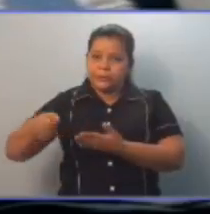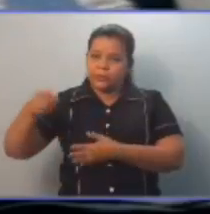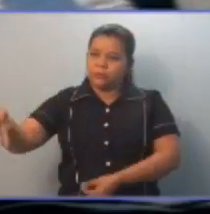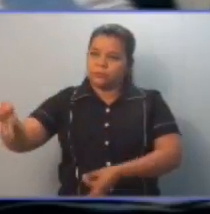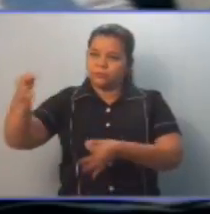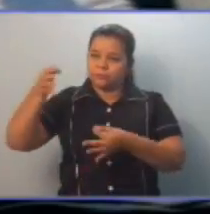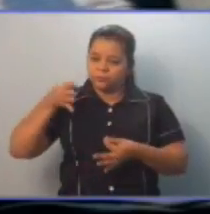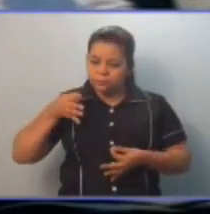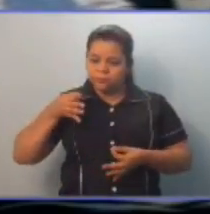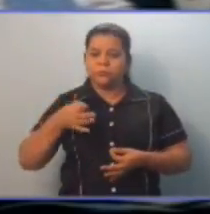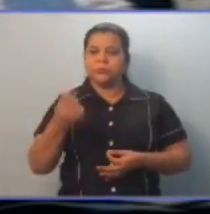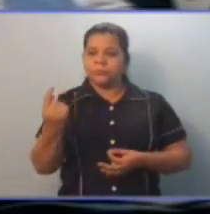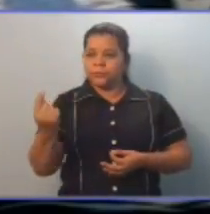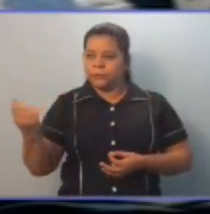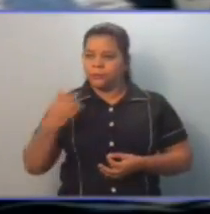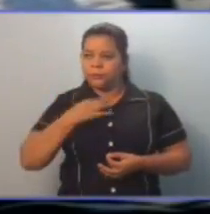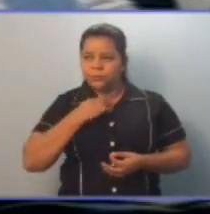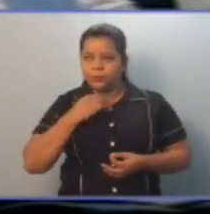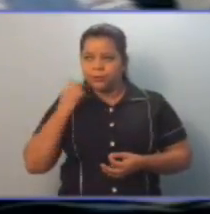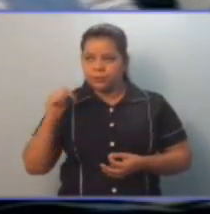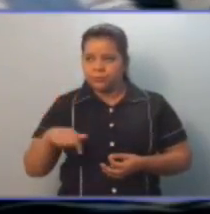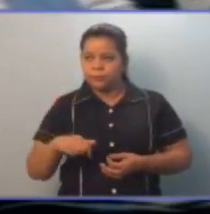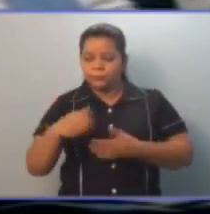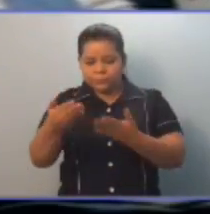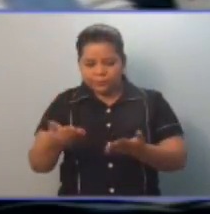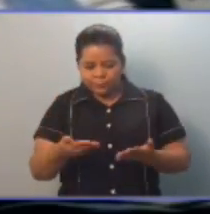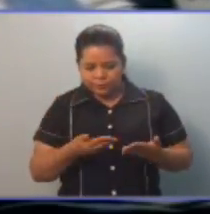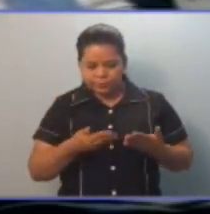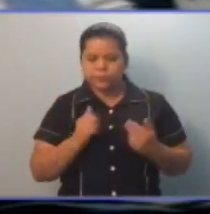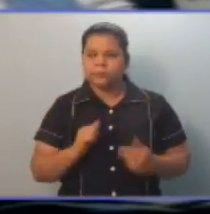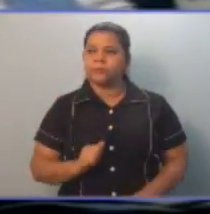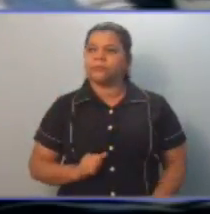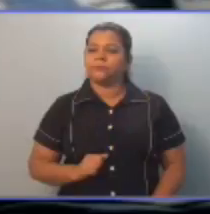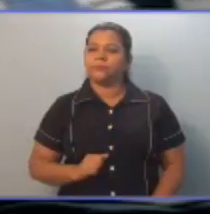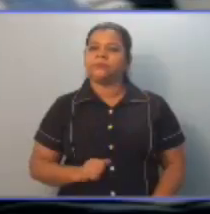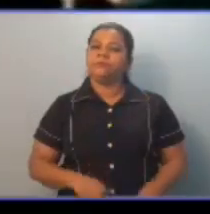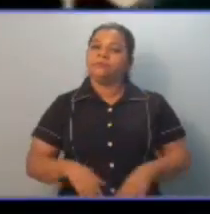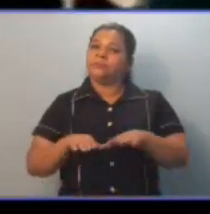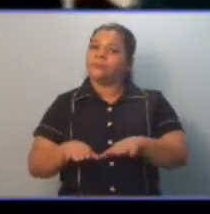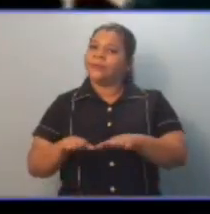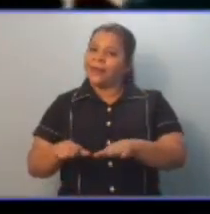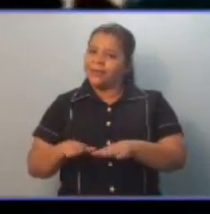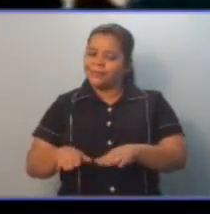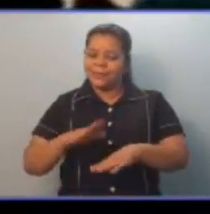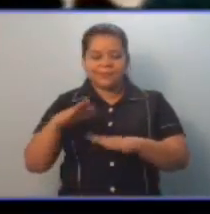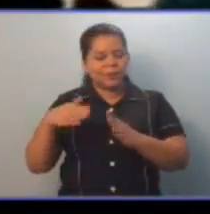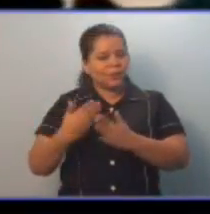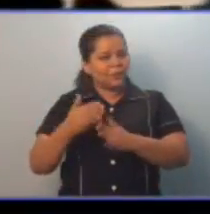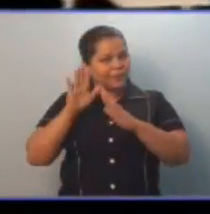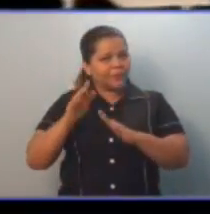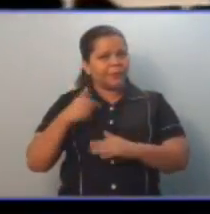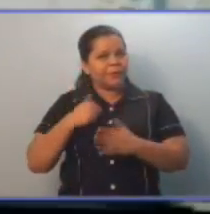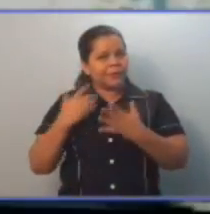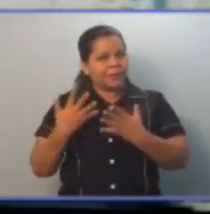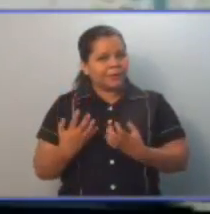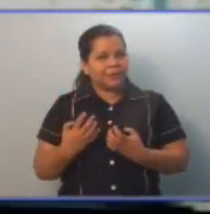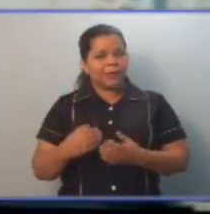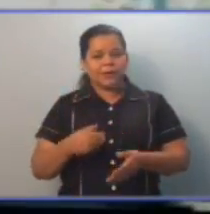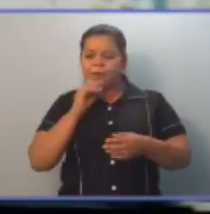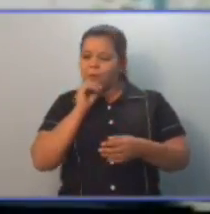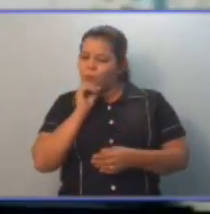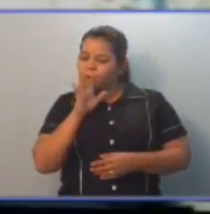los invitados que tenemos esta tarde. Okay. Así que bienvenido. Puede comenzar. Gracias, muy amables. Con todo respeto, a continuación pasaría a